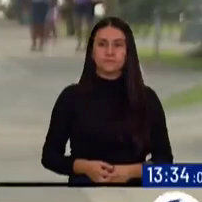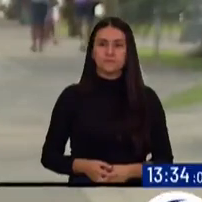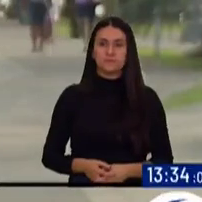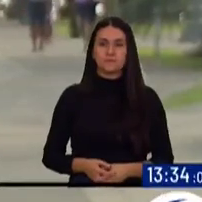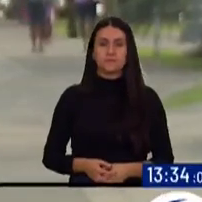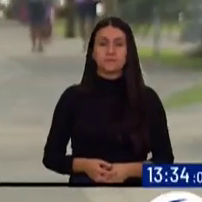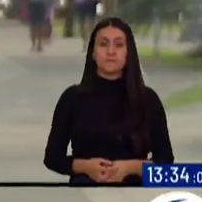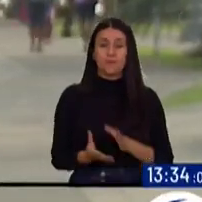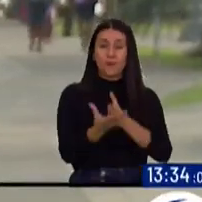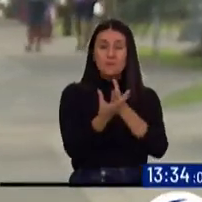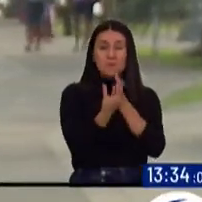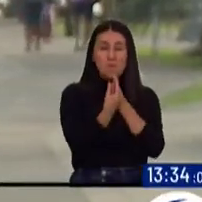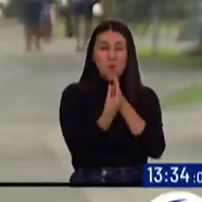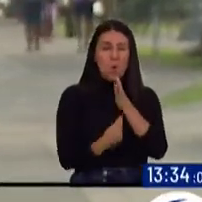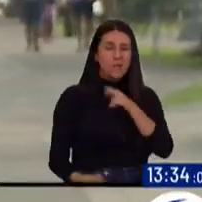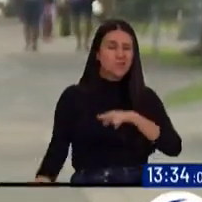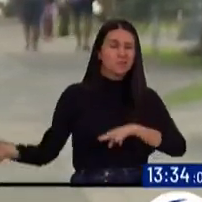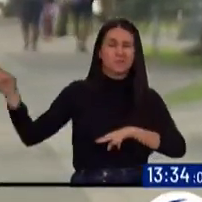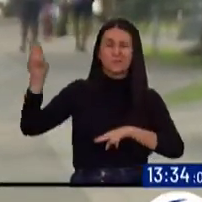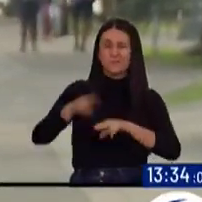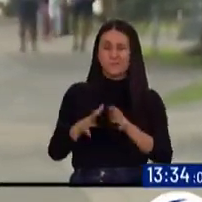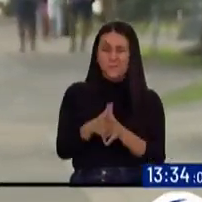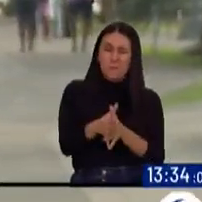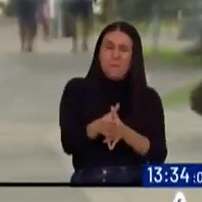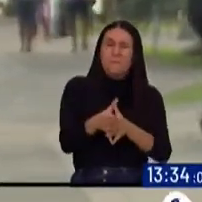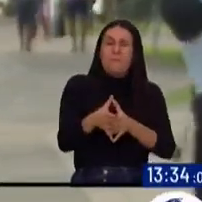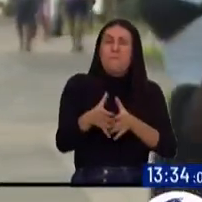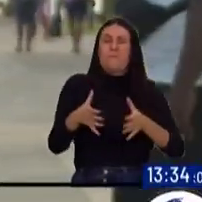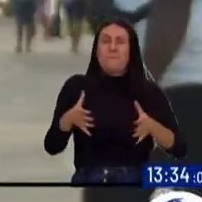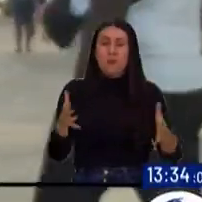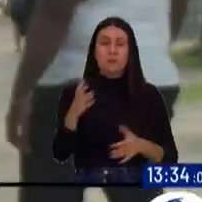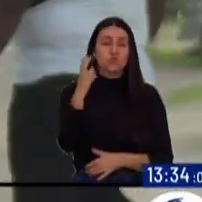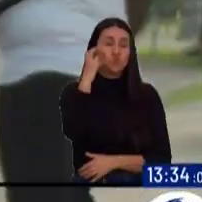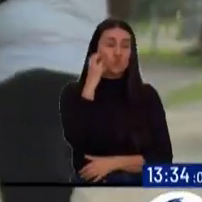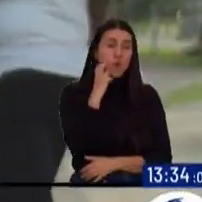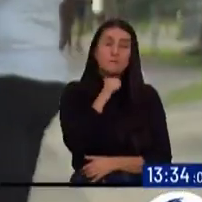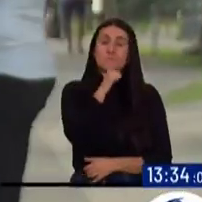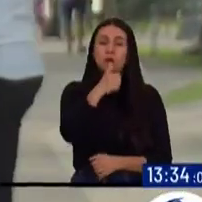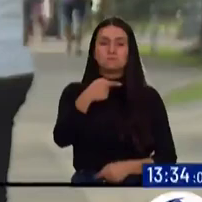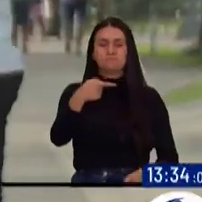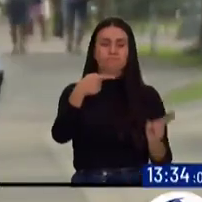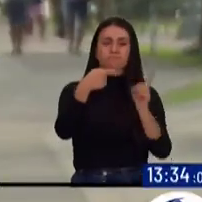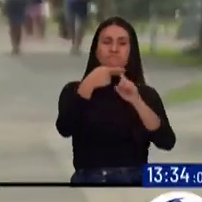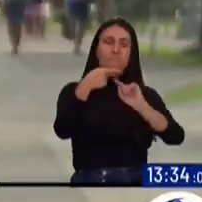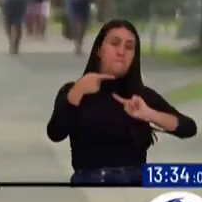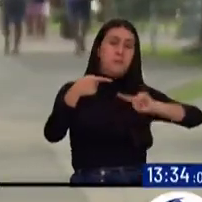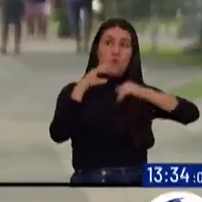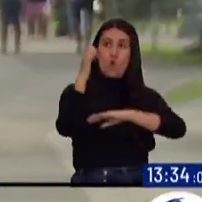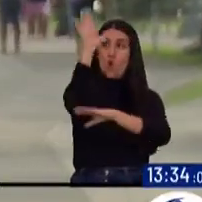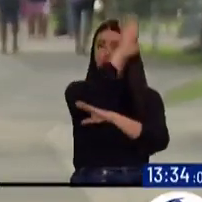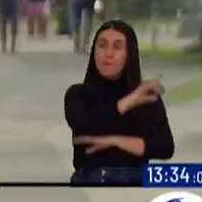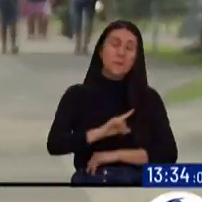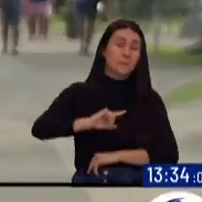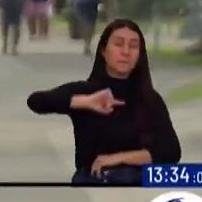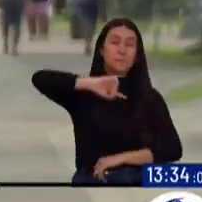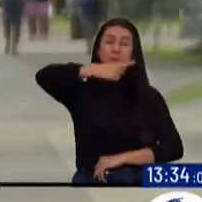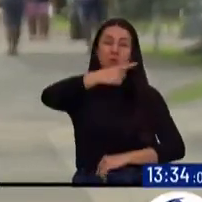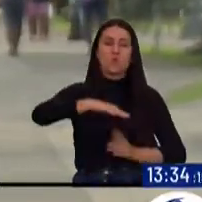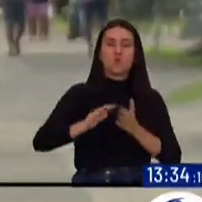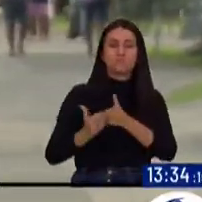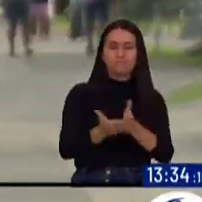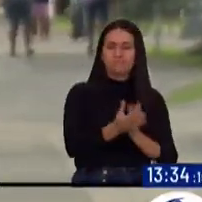La pobreza extrema y monetaria también tiene a Quibdó en los deshonrosos primeros lugares del país. Una situación que, dicen los